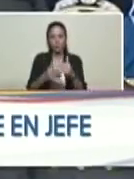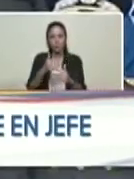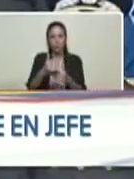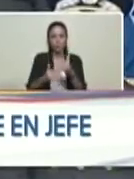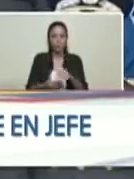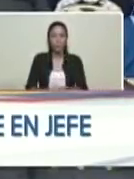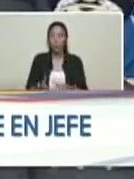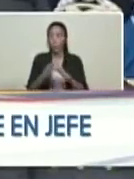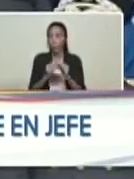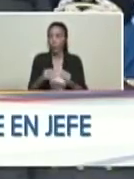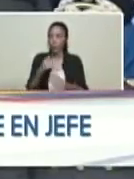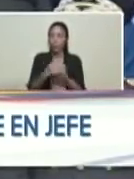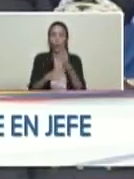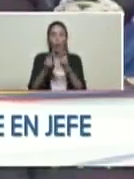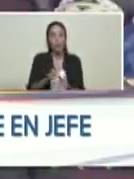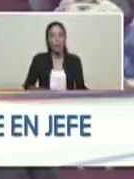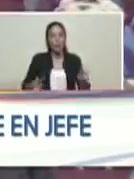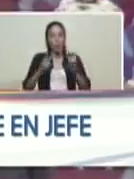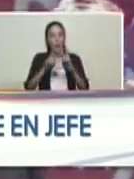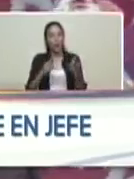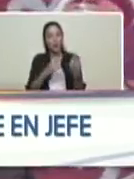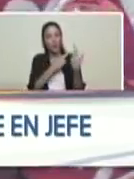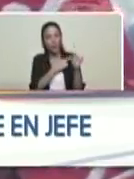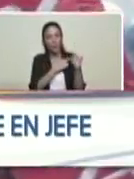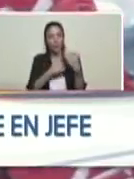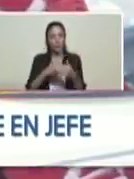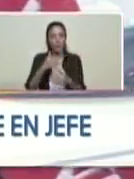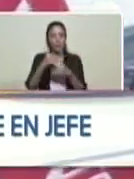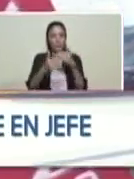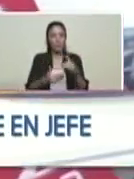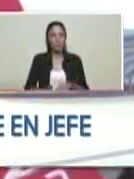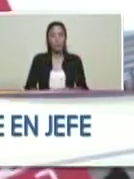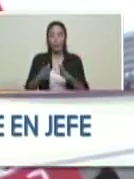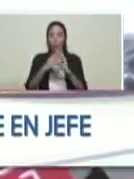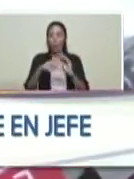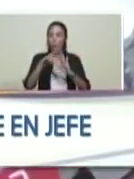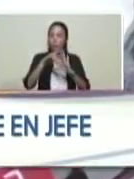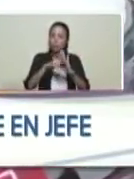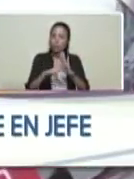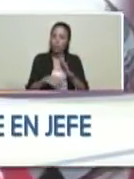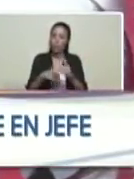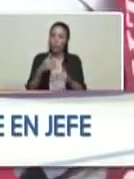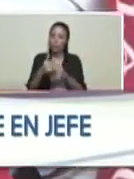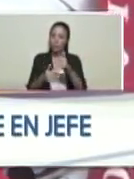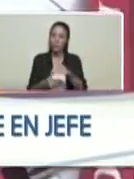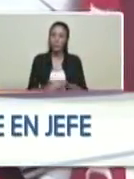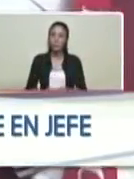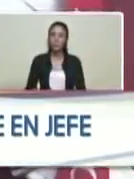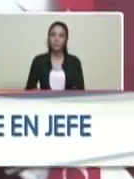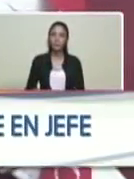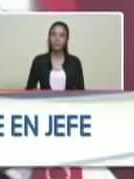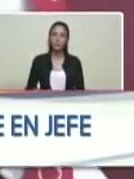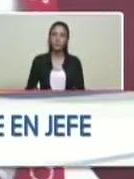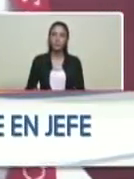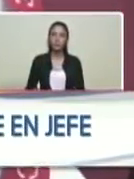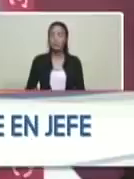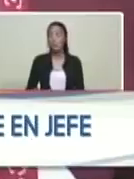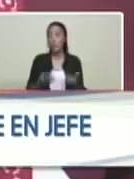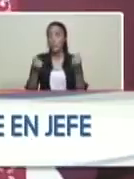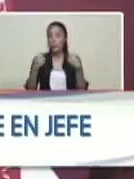en base a valores a compromiso a juramentos cumplidos en base a una nueva